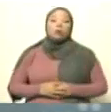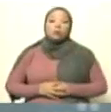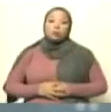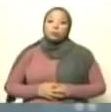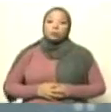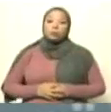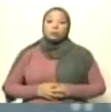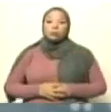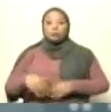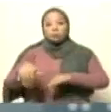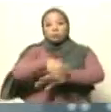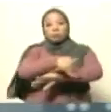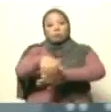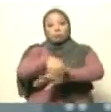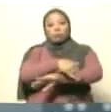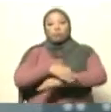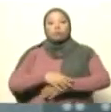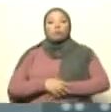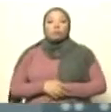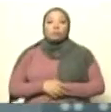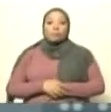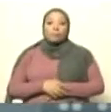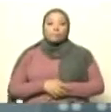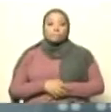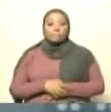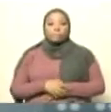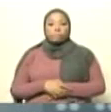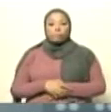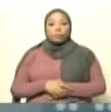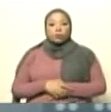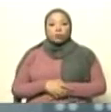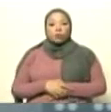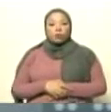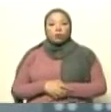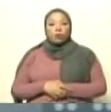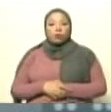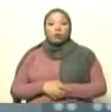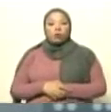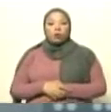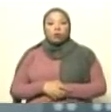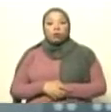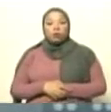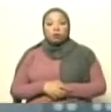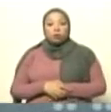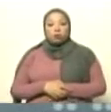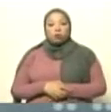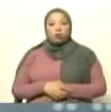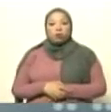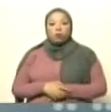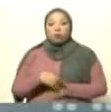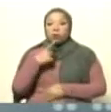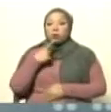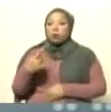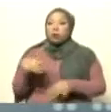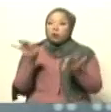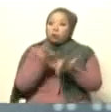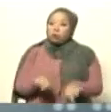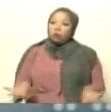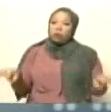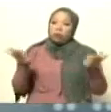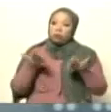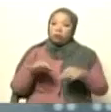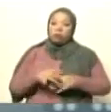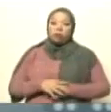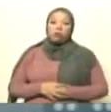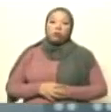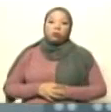andábamos en la calle, todavía en la clandestinidad, mi condición de vicepresidente. En ese momento yo decía que mientras, y era lo que establece